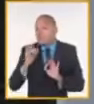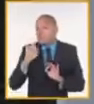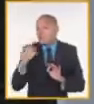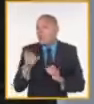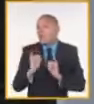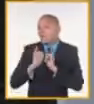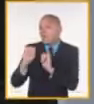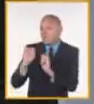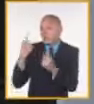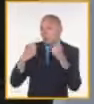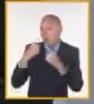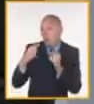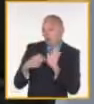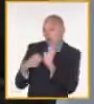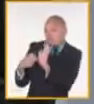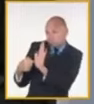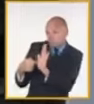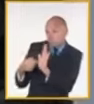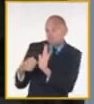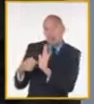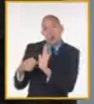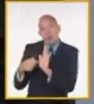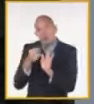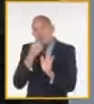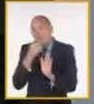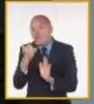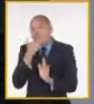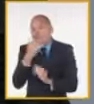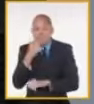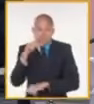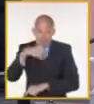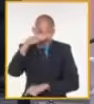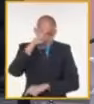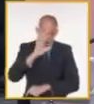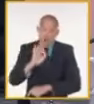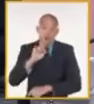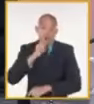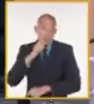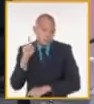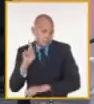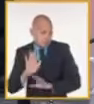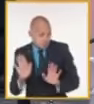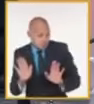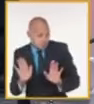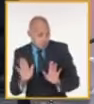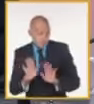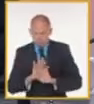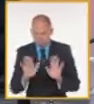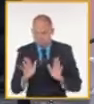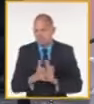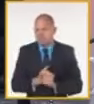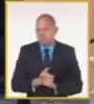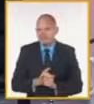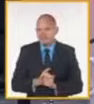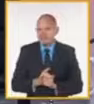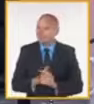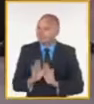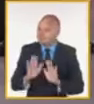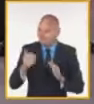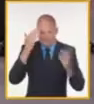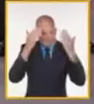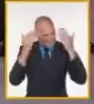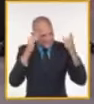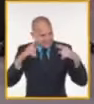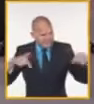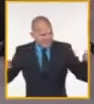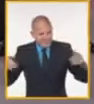que pueden afectar a cualquiera de los dos países Muchas gracias Coronel Muchas gracias También a Méndez y a Michelle